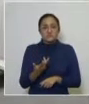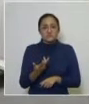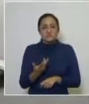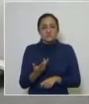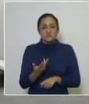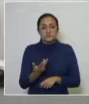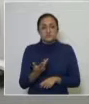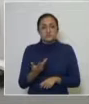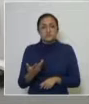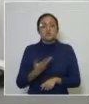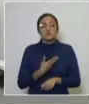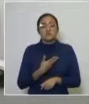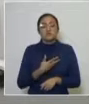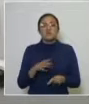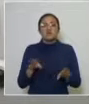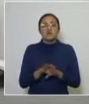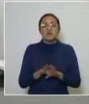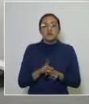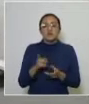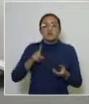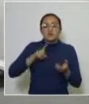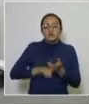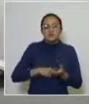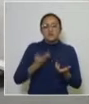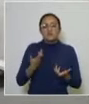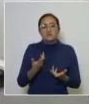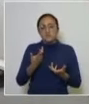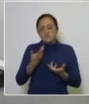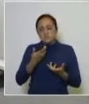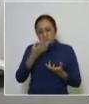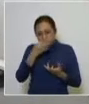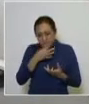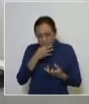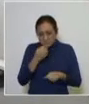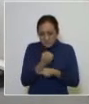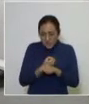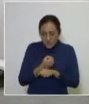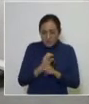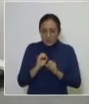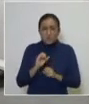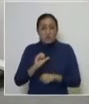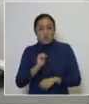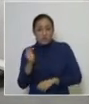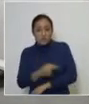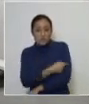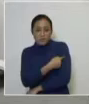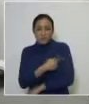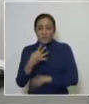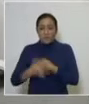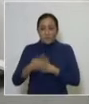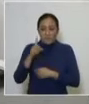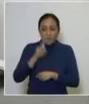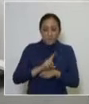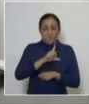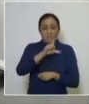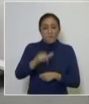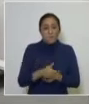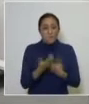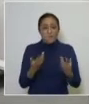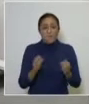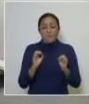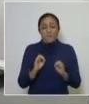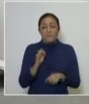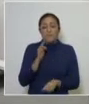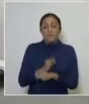centígrados, tenga trastornos de tipo hemorrágico grave, haya recibido otra vacuna en los 14 días previos, con excepto de